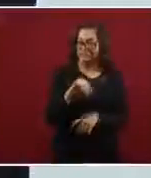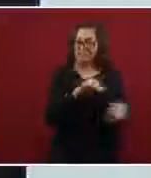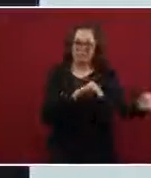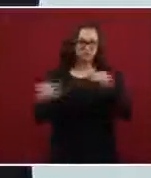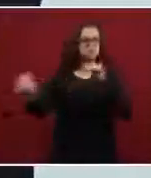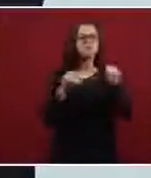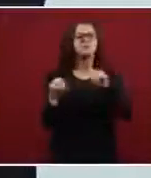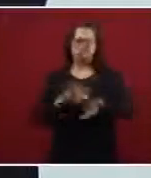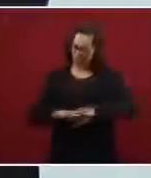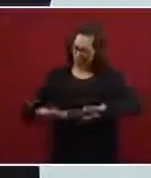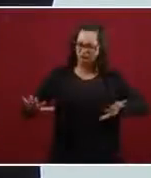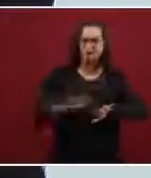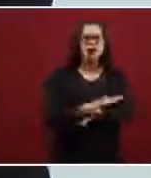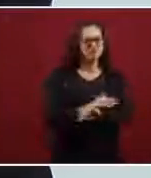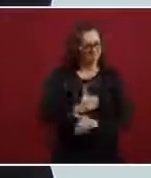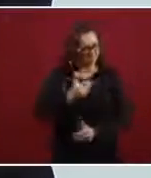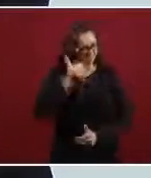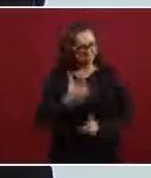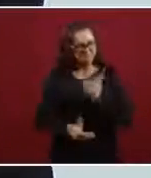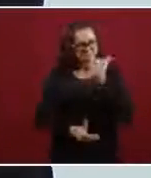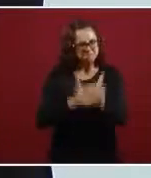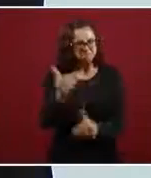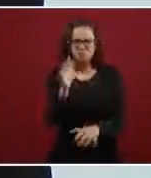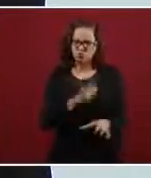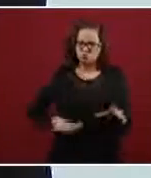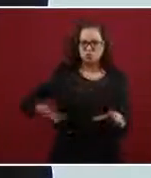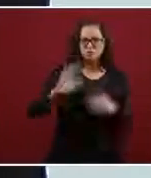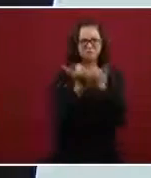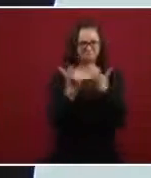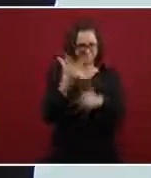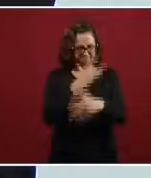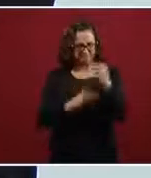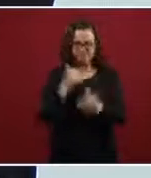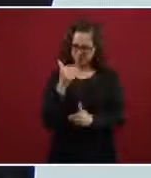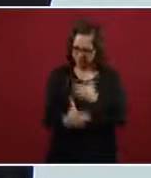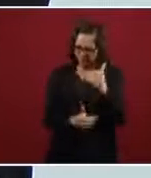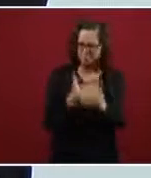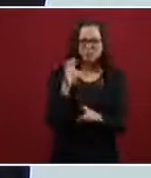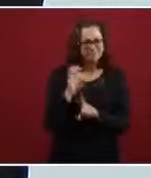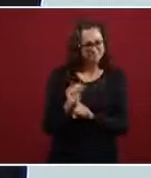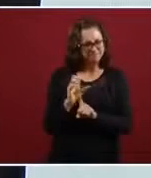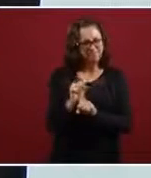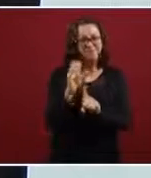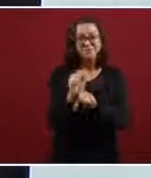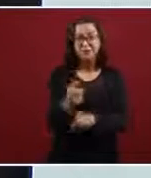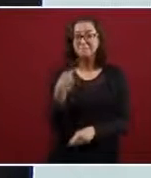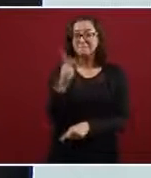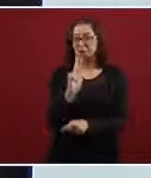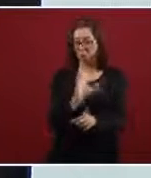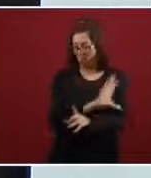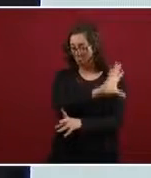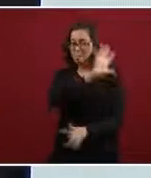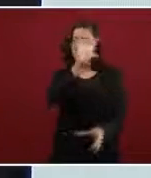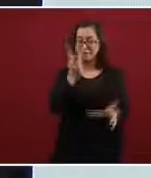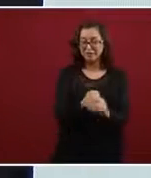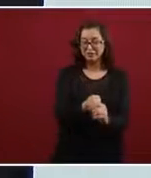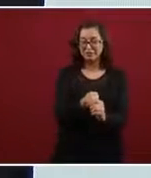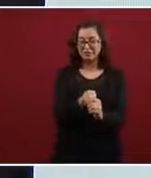avanzó mucho en el terreno social, en el terreno económico, no se avanzó